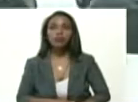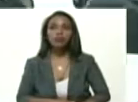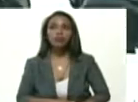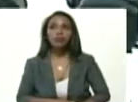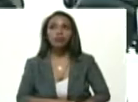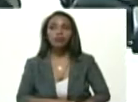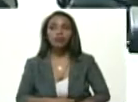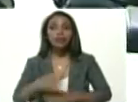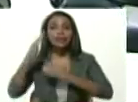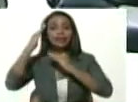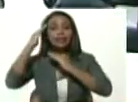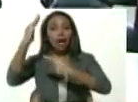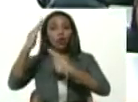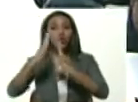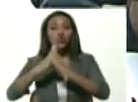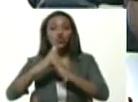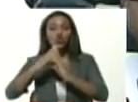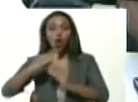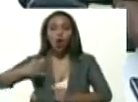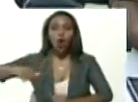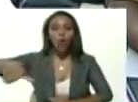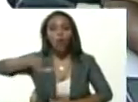Un saludo a todo nuestro pueblo nuevamente.